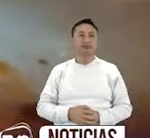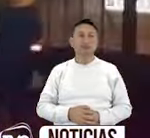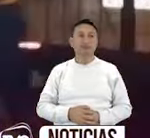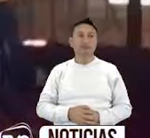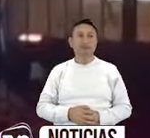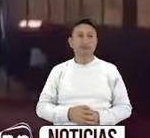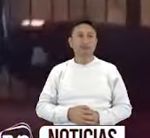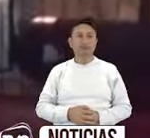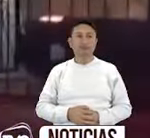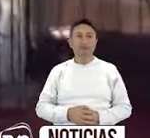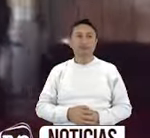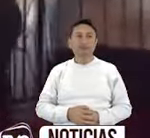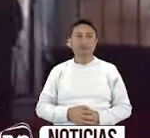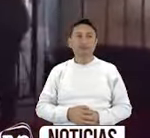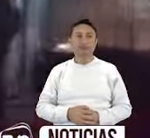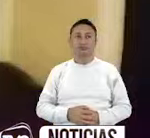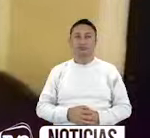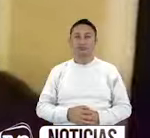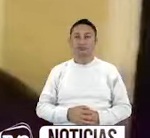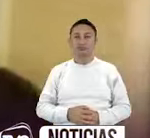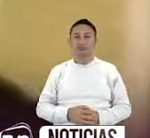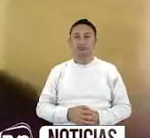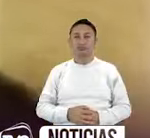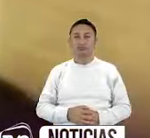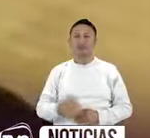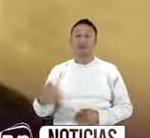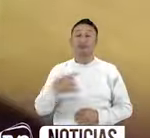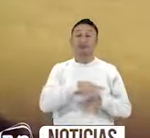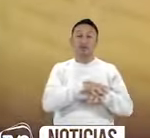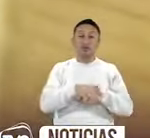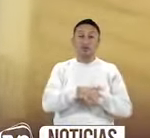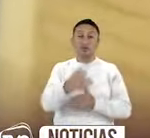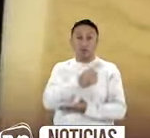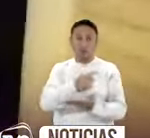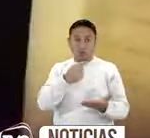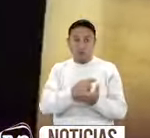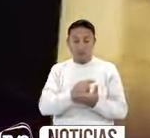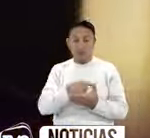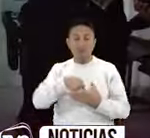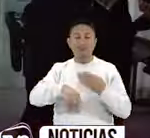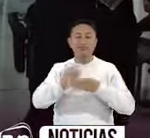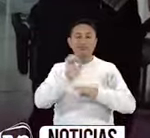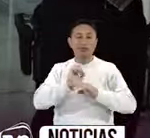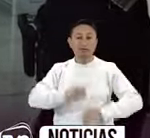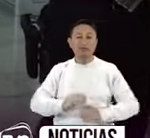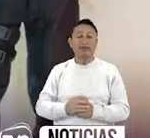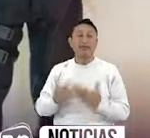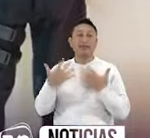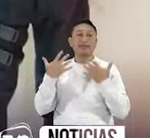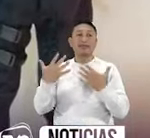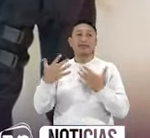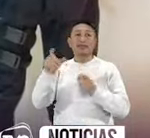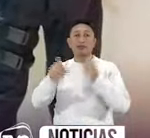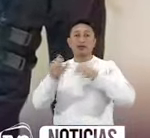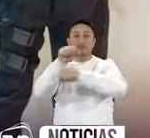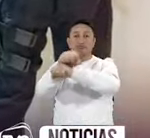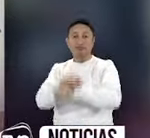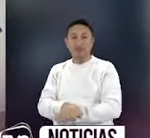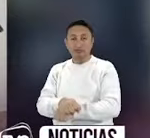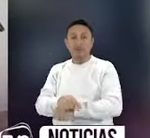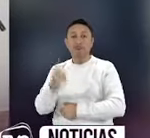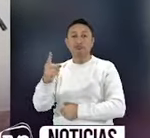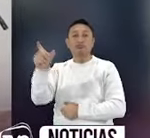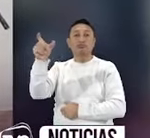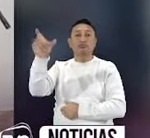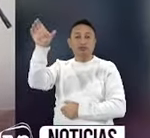10 allanamientos en las provincias de Los Ríos, Manabí y Guayas. En Ecuador fueron detenidas 10 personas, entre ellas un colombiano, quienes serían parte de